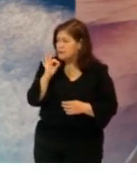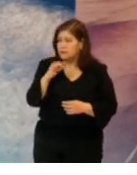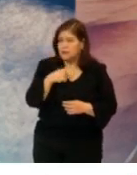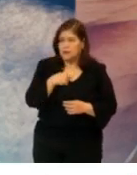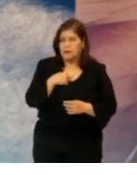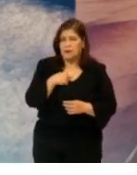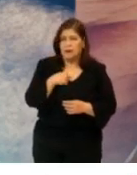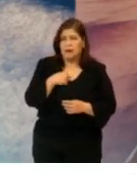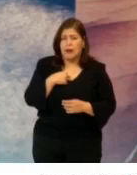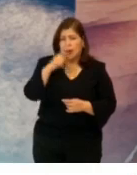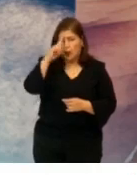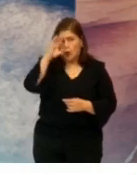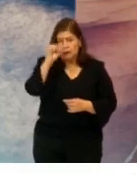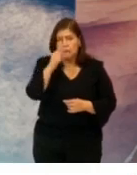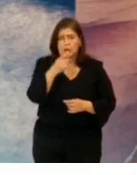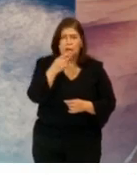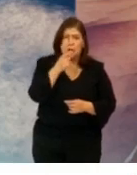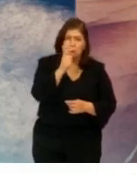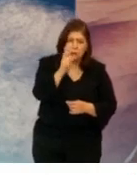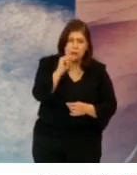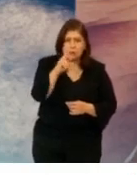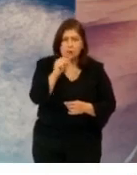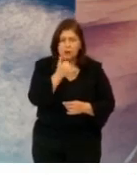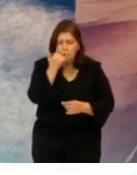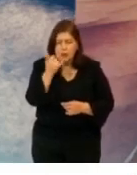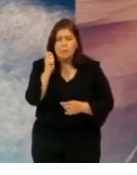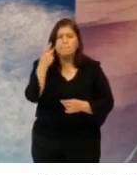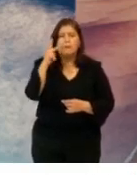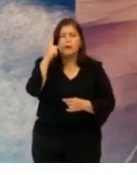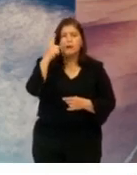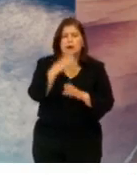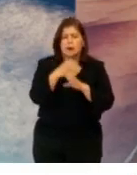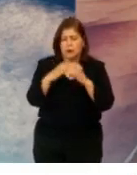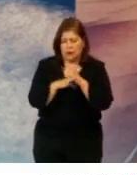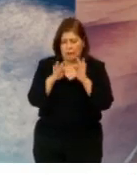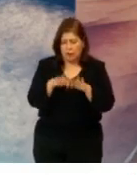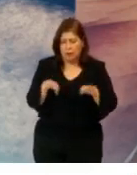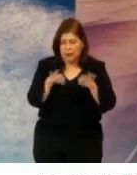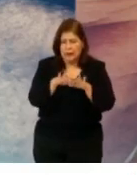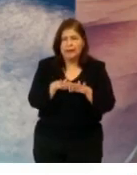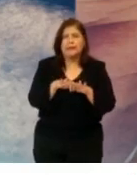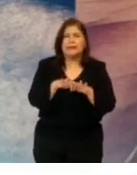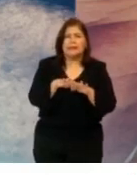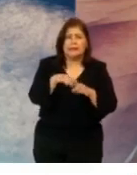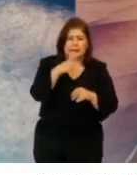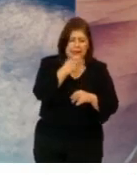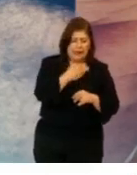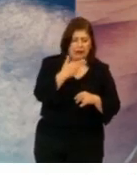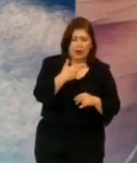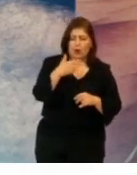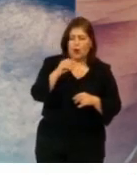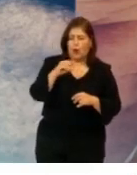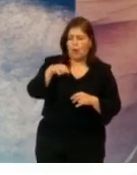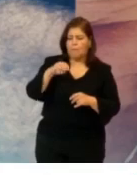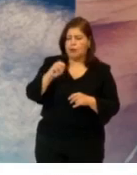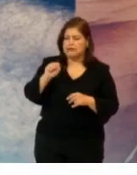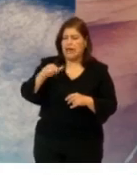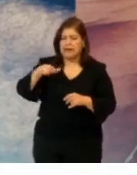estoy usando mal su concepto, pero creo que hay una parte importante de la población que se convirtió en este homo sacer.